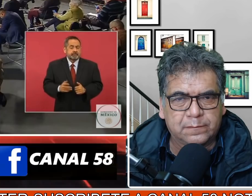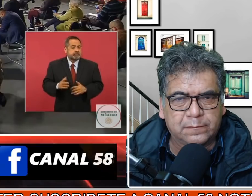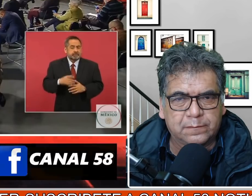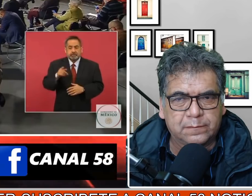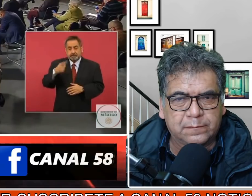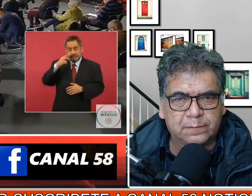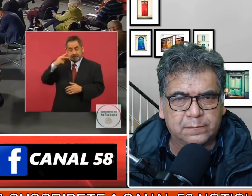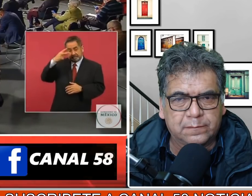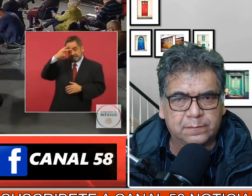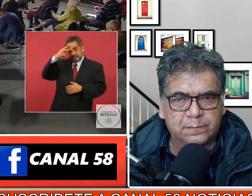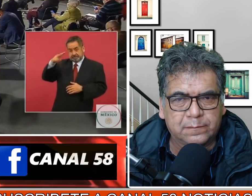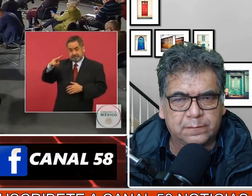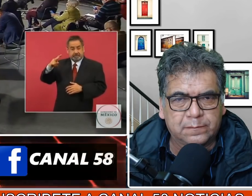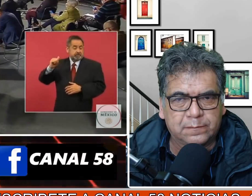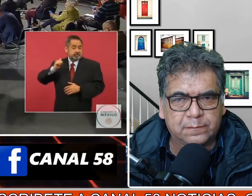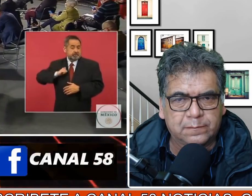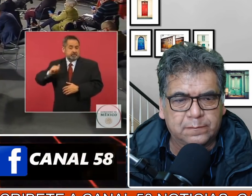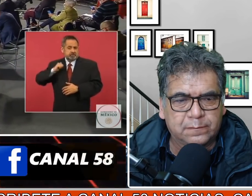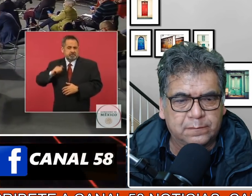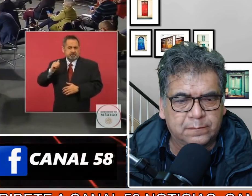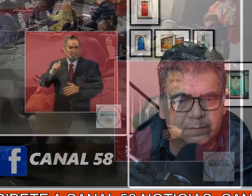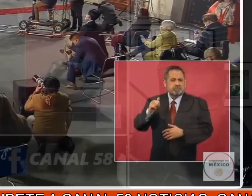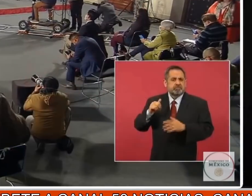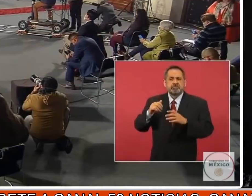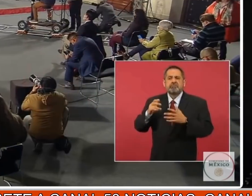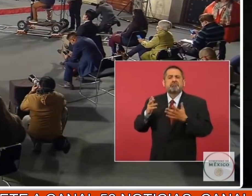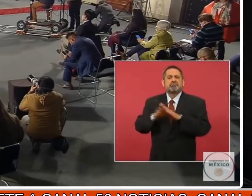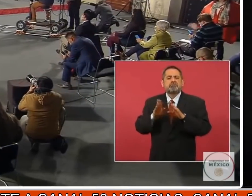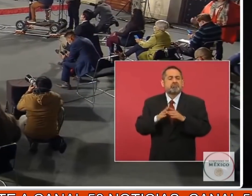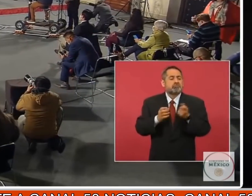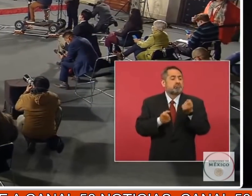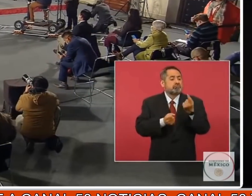México era país de unos cuantos,